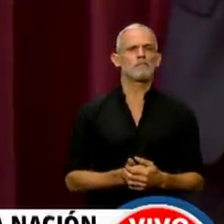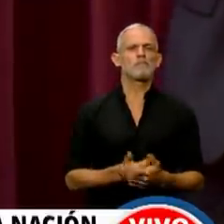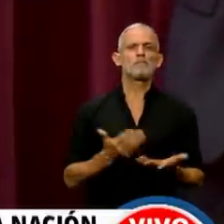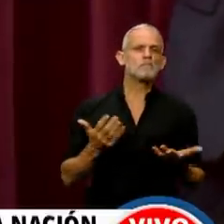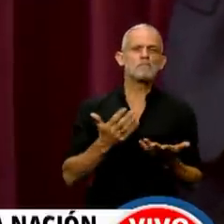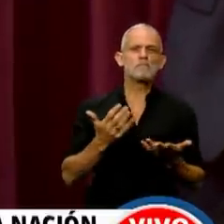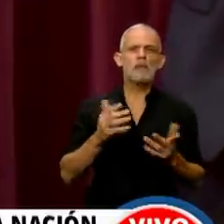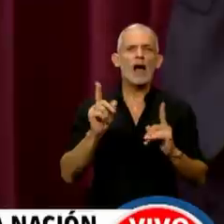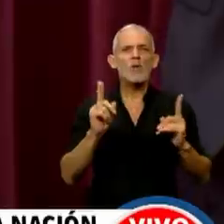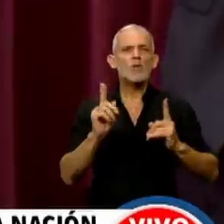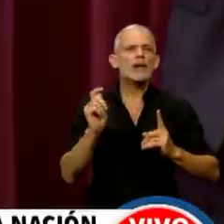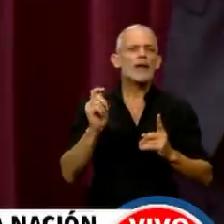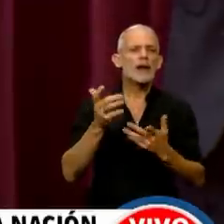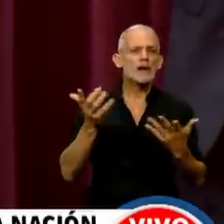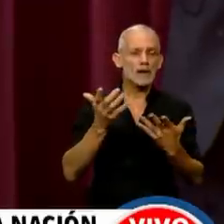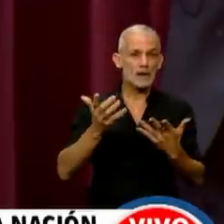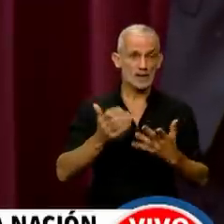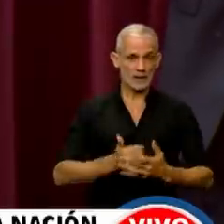algunos de los